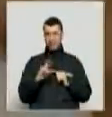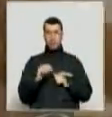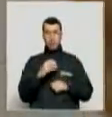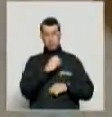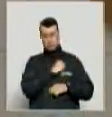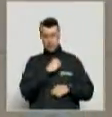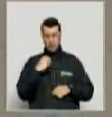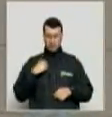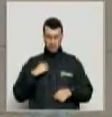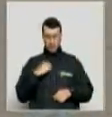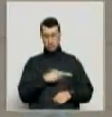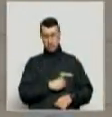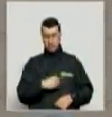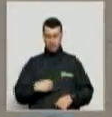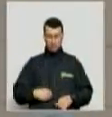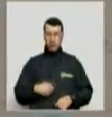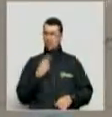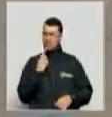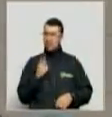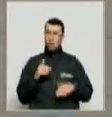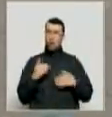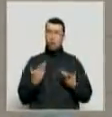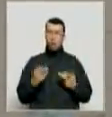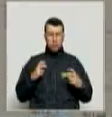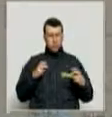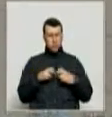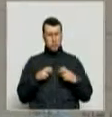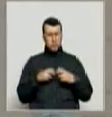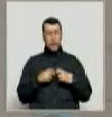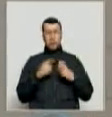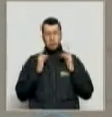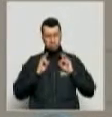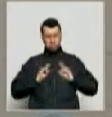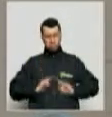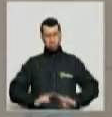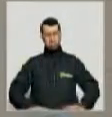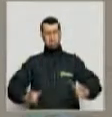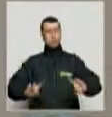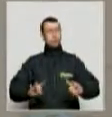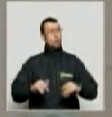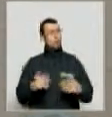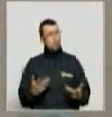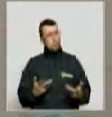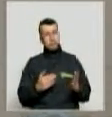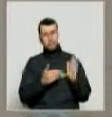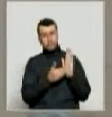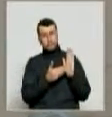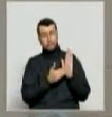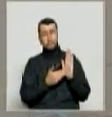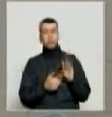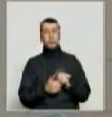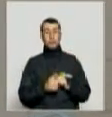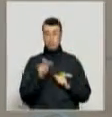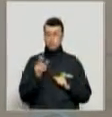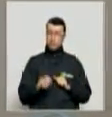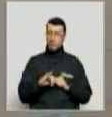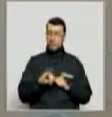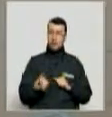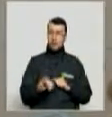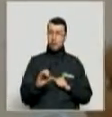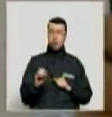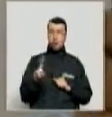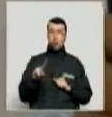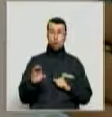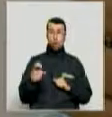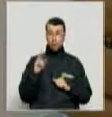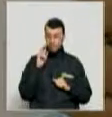en cada parte del corazón y nos dice cómo viene la electricidad y cómo fluye esa electricidad a través de ese corazón. Entonces, en el caso de José, lo que podemos ver es